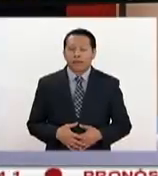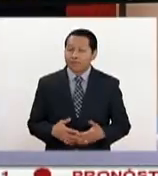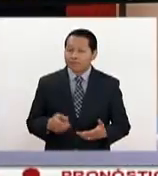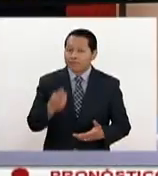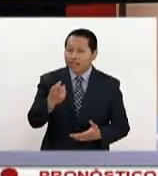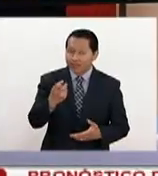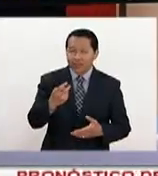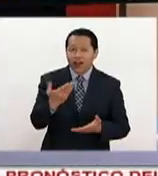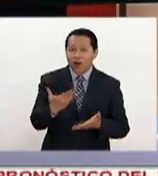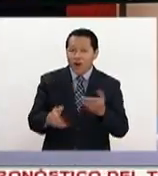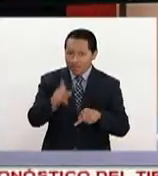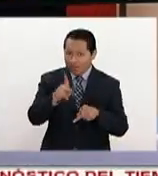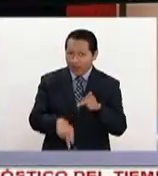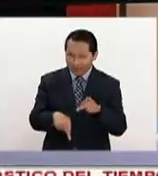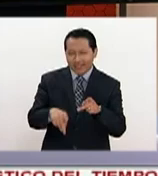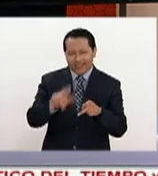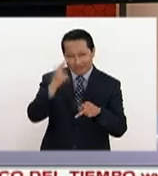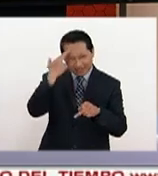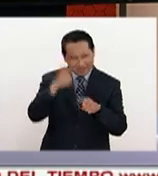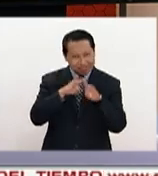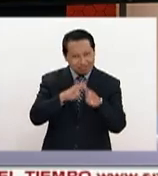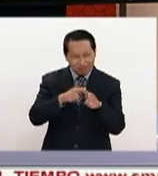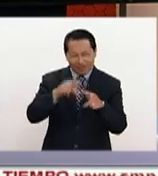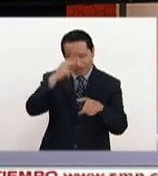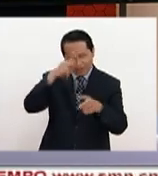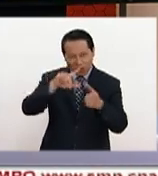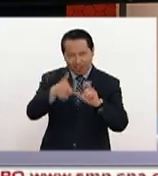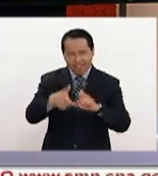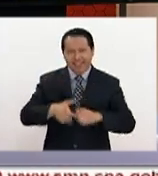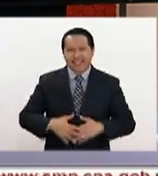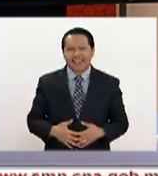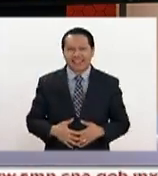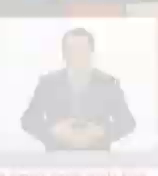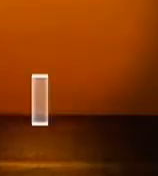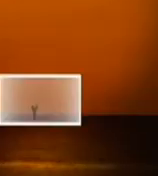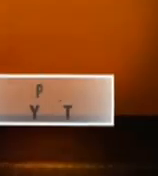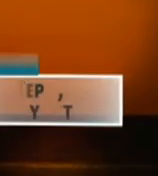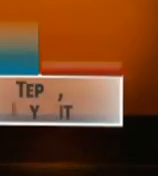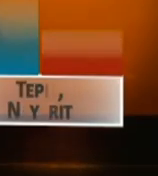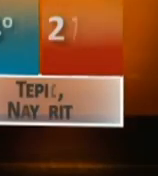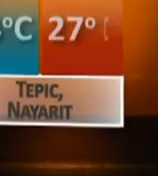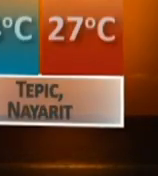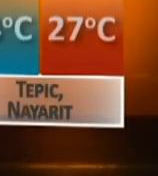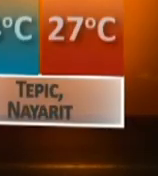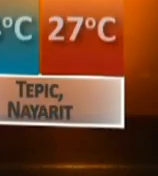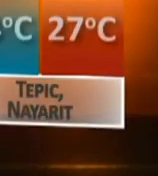Así es, vamos nosotros a hacer una pausa. Le recuerdo que está usted viendo México al Día.